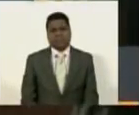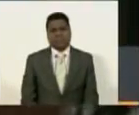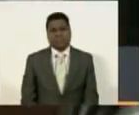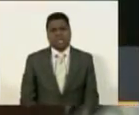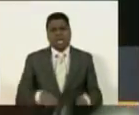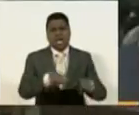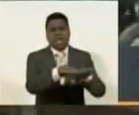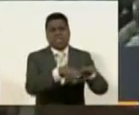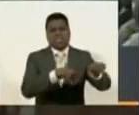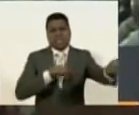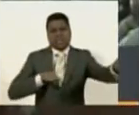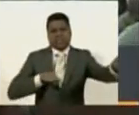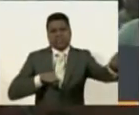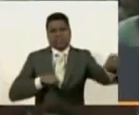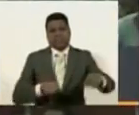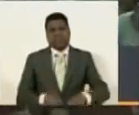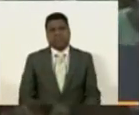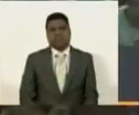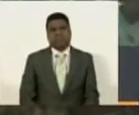Táchira,